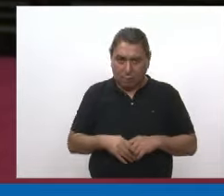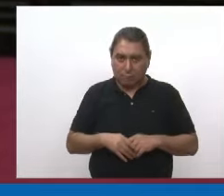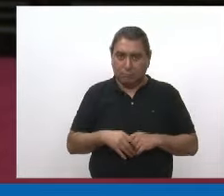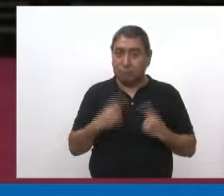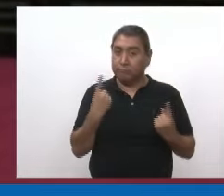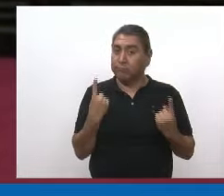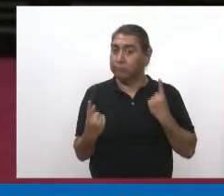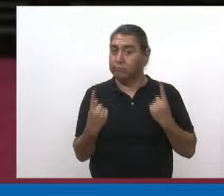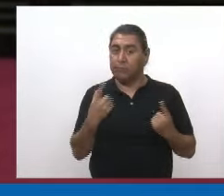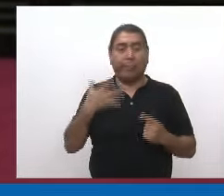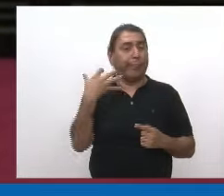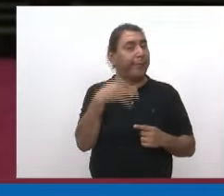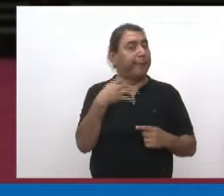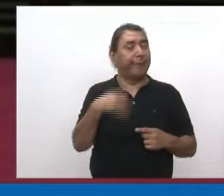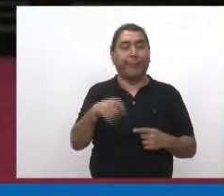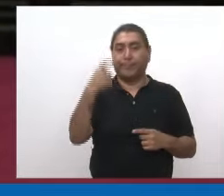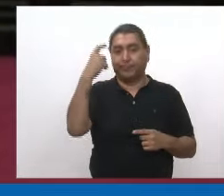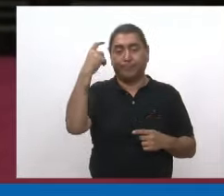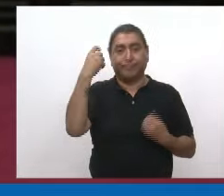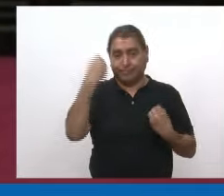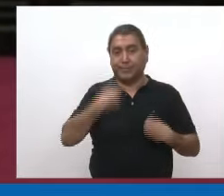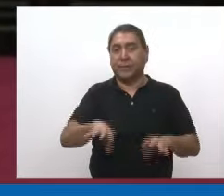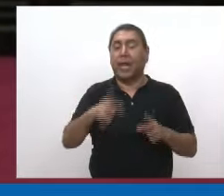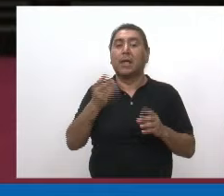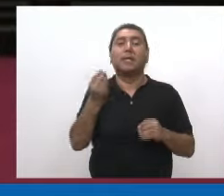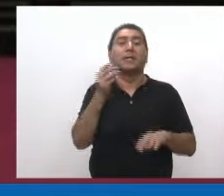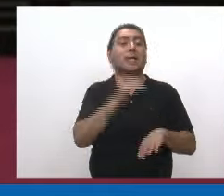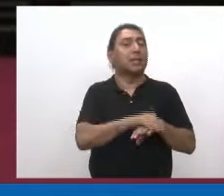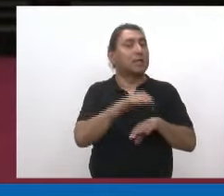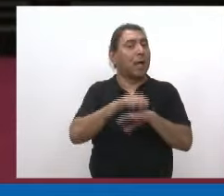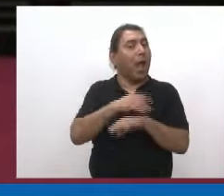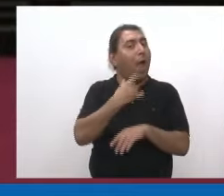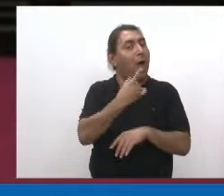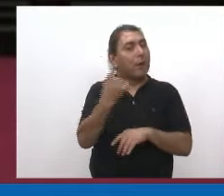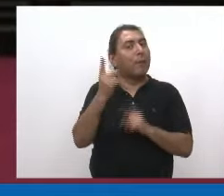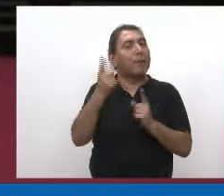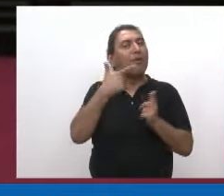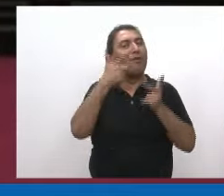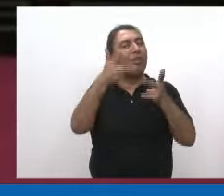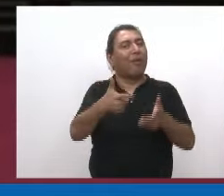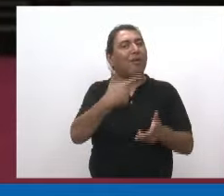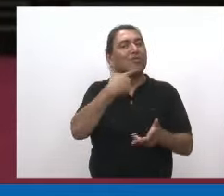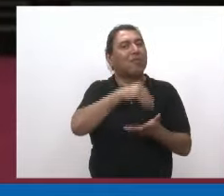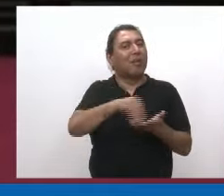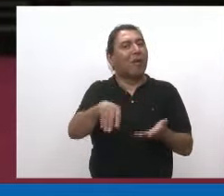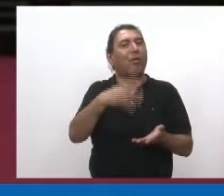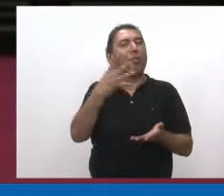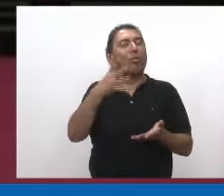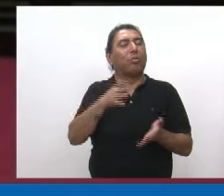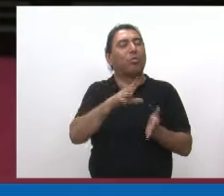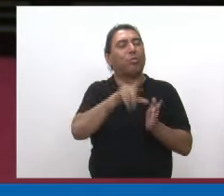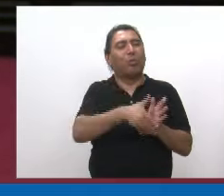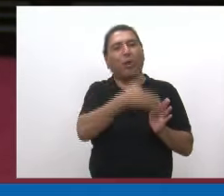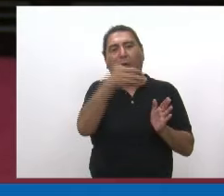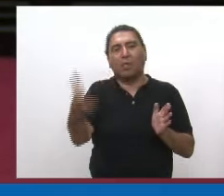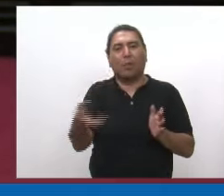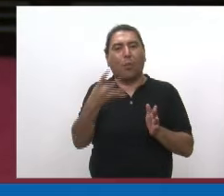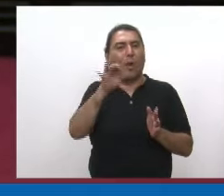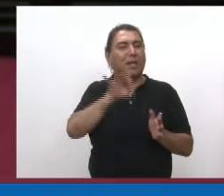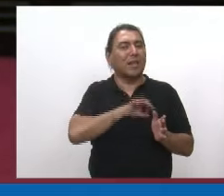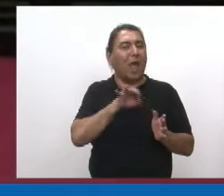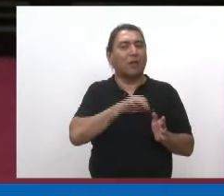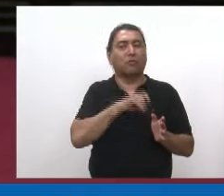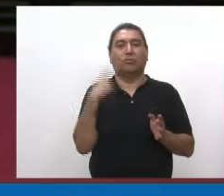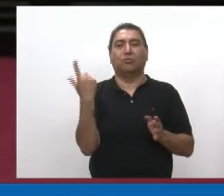Hay que empezar a hacerse cargo, como lo dijeron algunos otros senadores, de lo que hicieron durante 40 años. Nosotros recién llegamos.